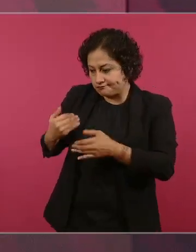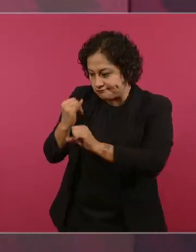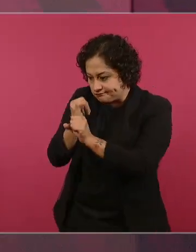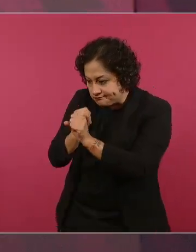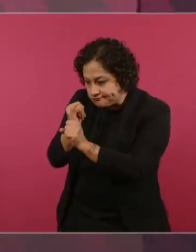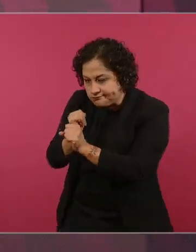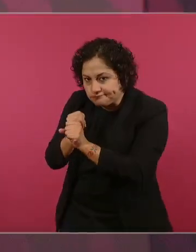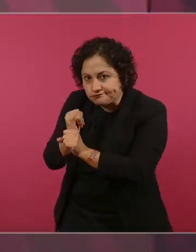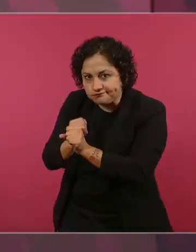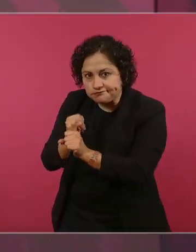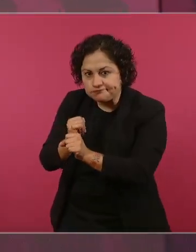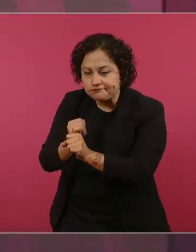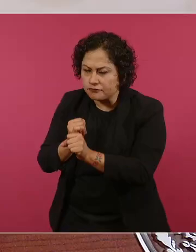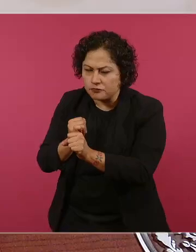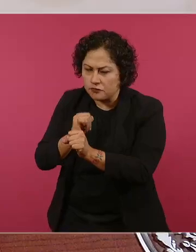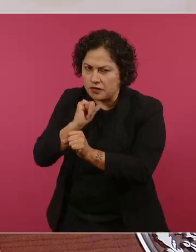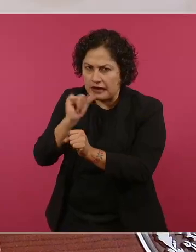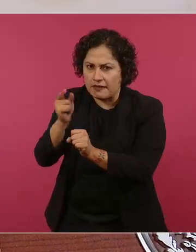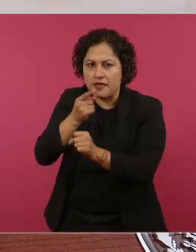a